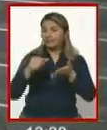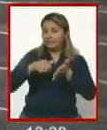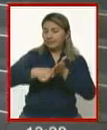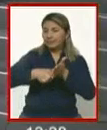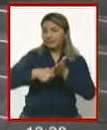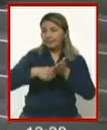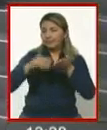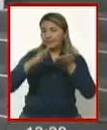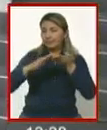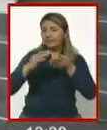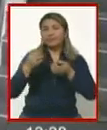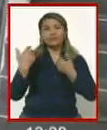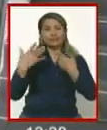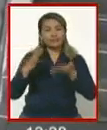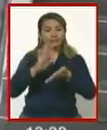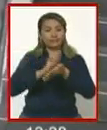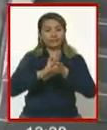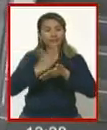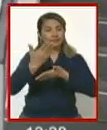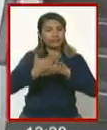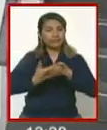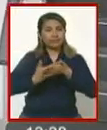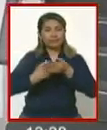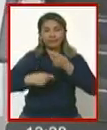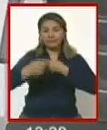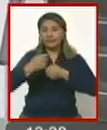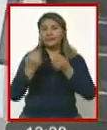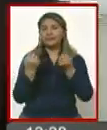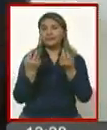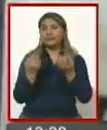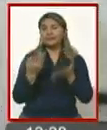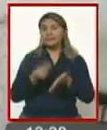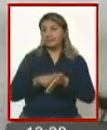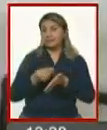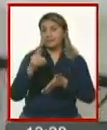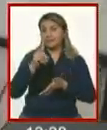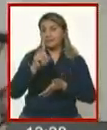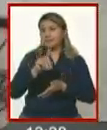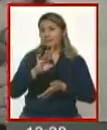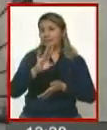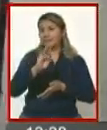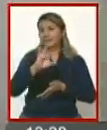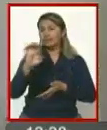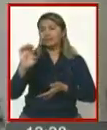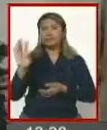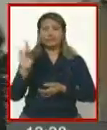no, te lo hago tu trámite, me dijo. Y yo le pregunté cuánto me costaba y me dijo 1.700.